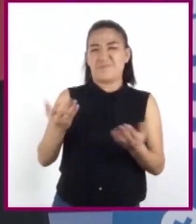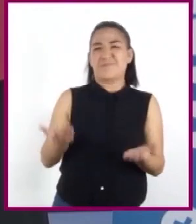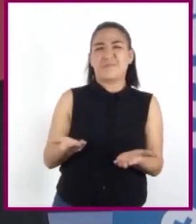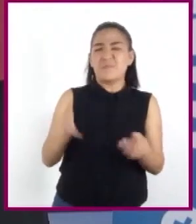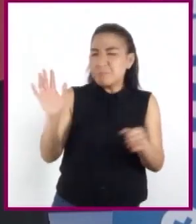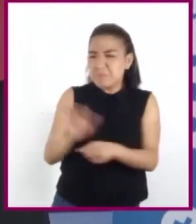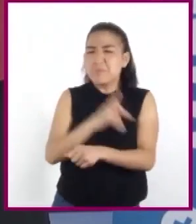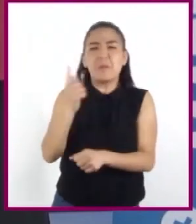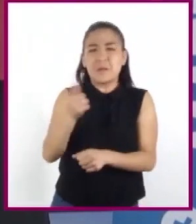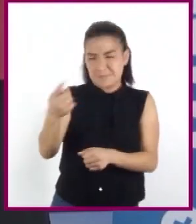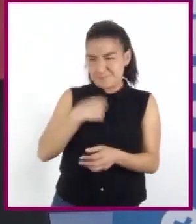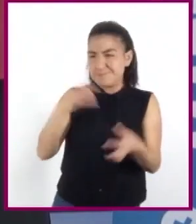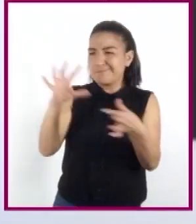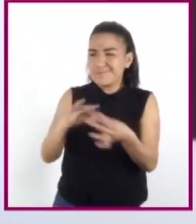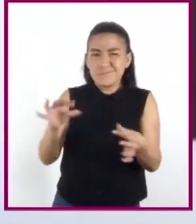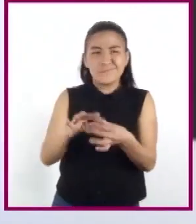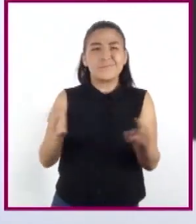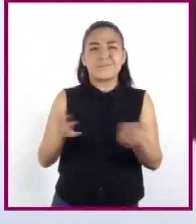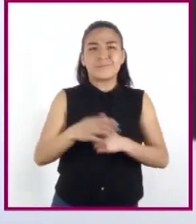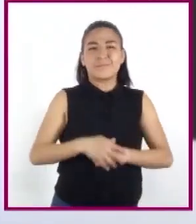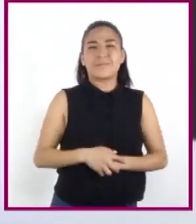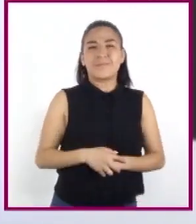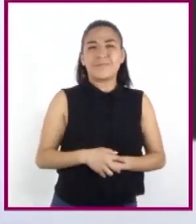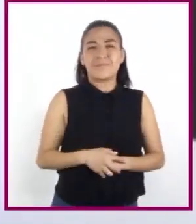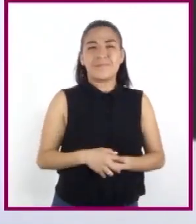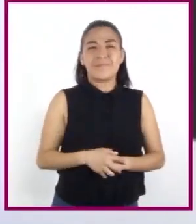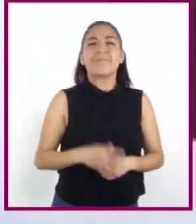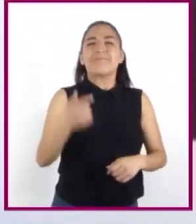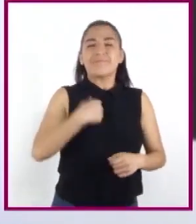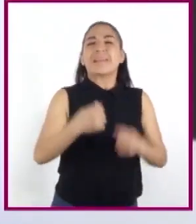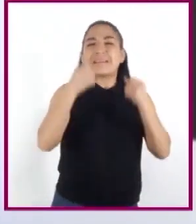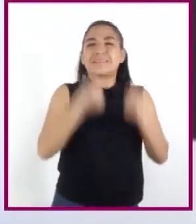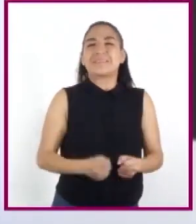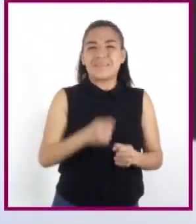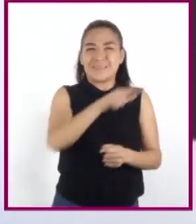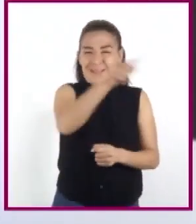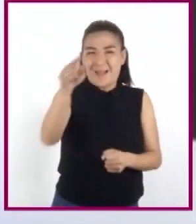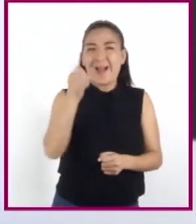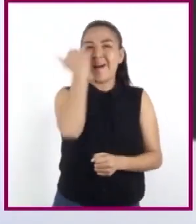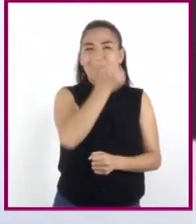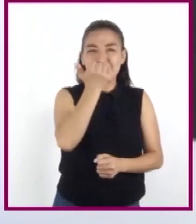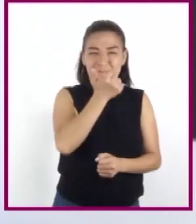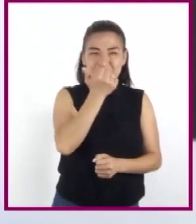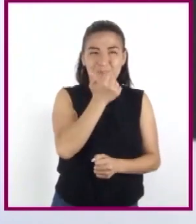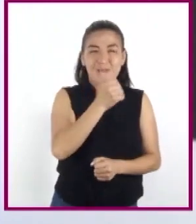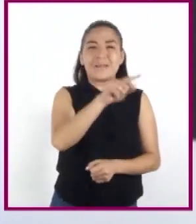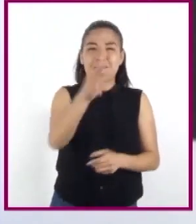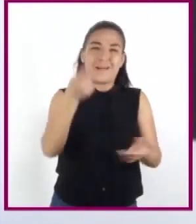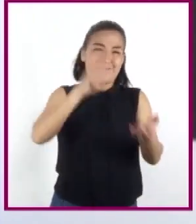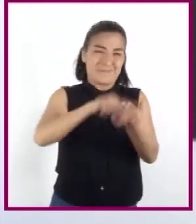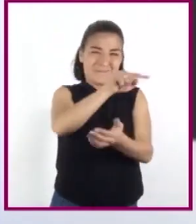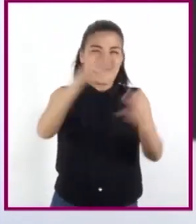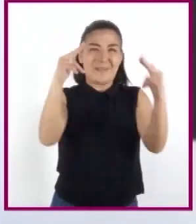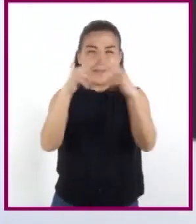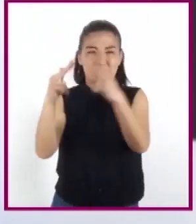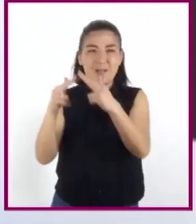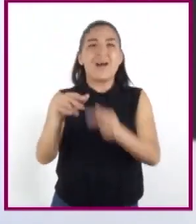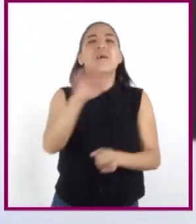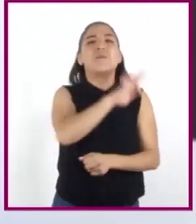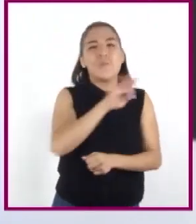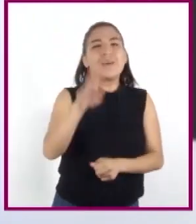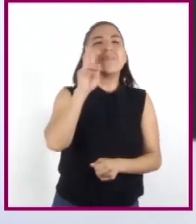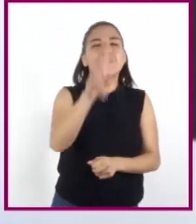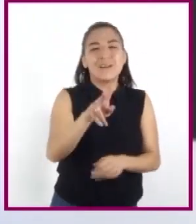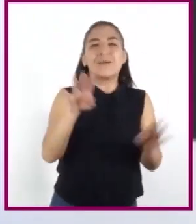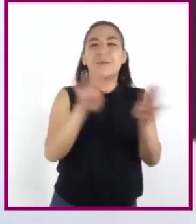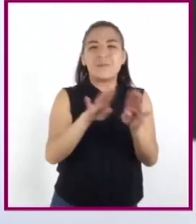¿por qué nos lo comentaste? Estoy seguro que a nuestras alumnas y alumnos en sus hogares les encantará ver